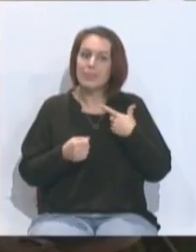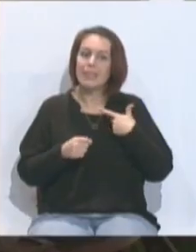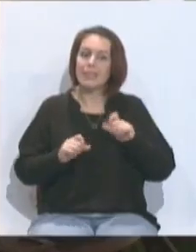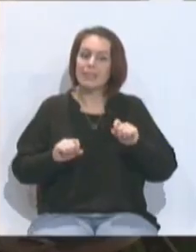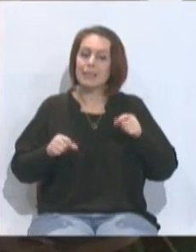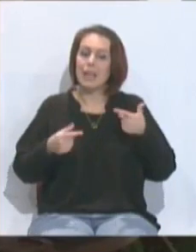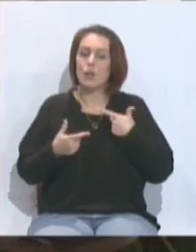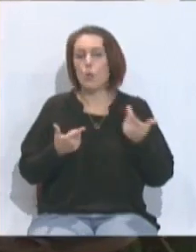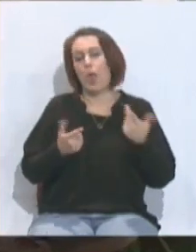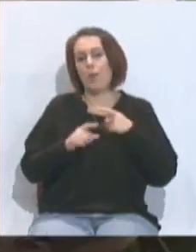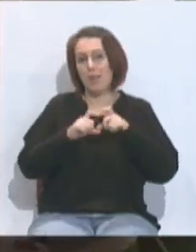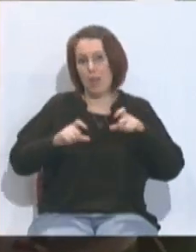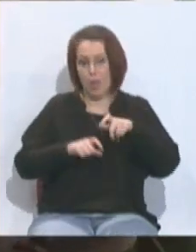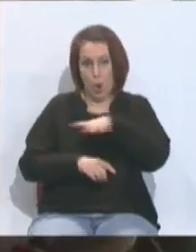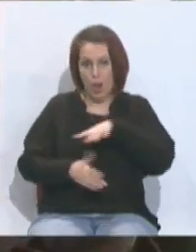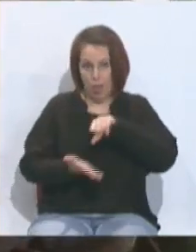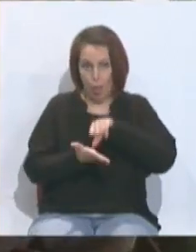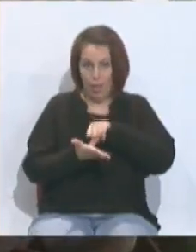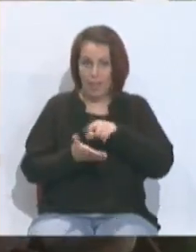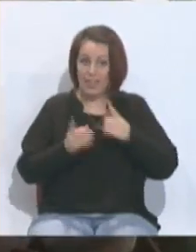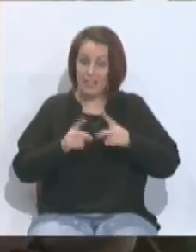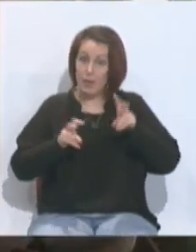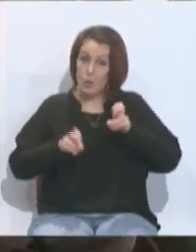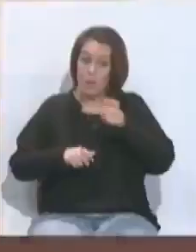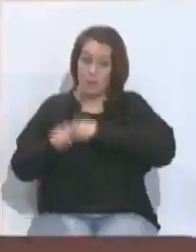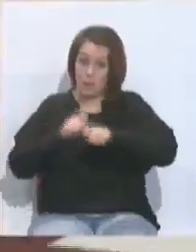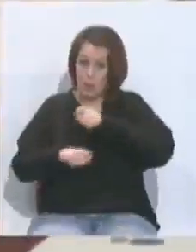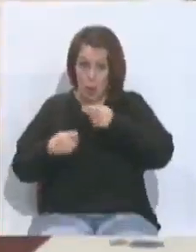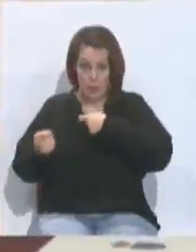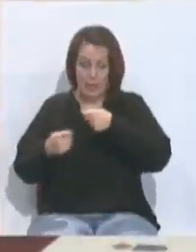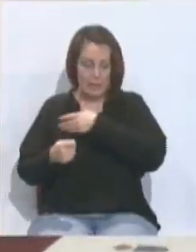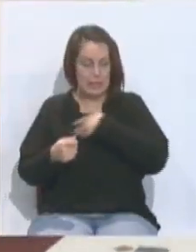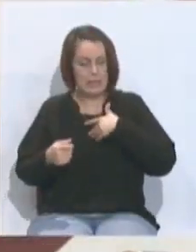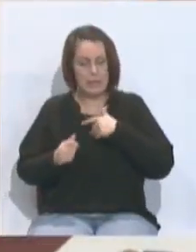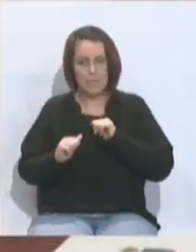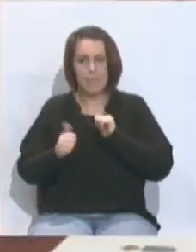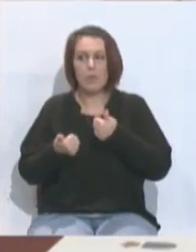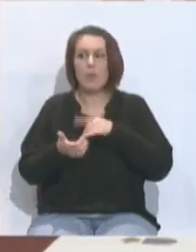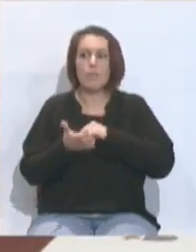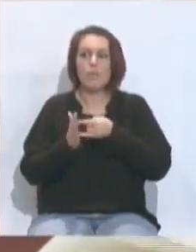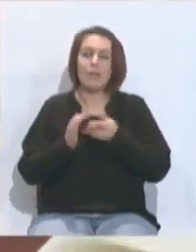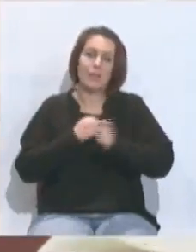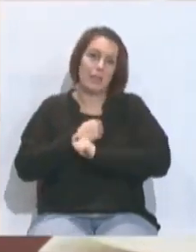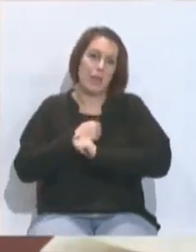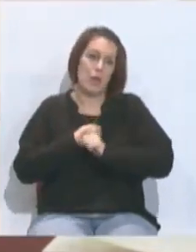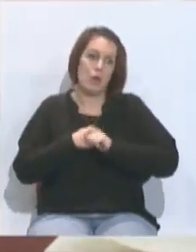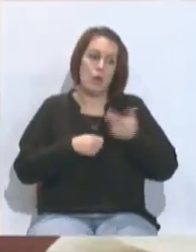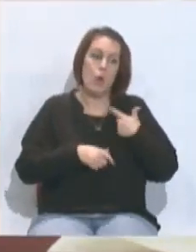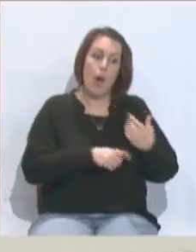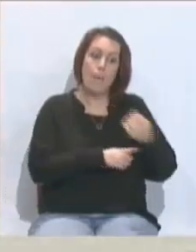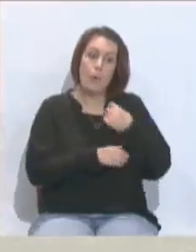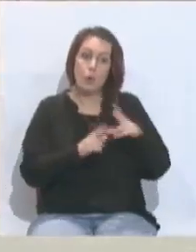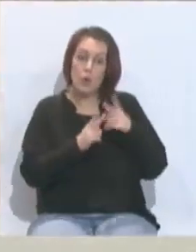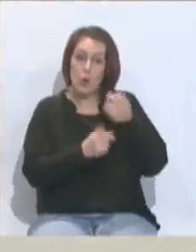ecosistema emprendedor de la ciudad. La nueva directiva de la Asociación de Comerciantes pretende poner en marcha un plan estratégico con el apoyo socioeconómico